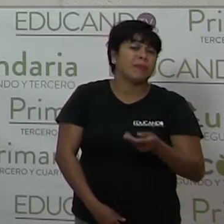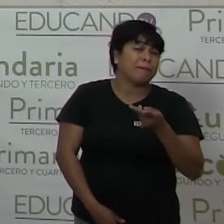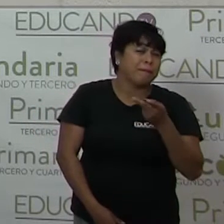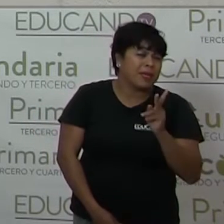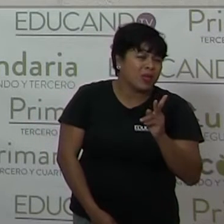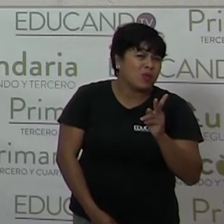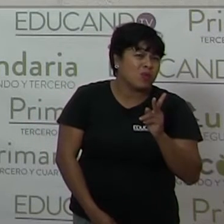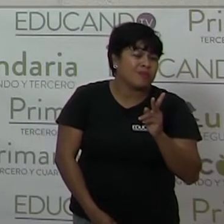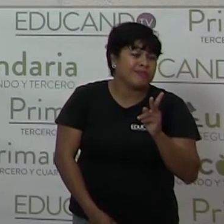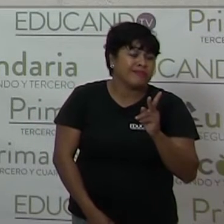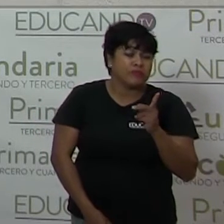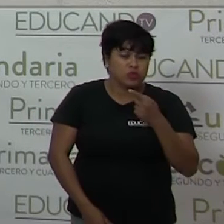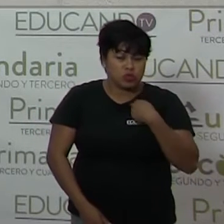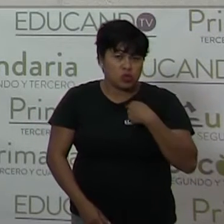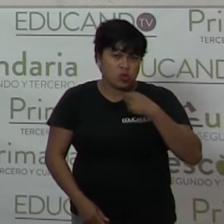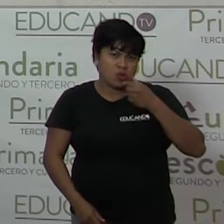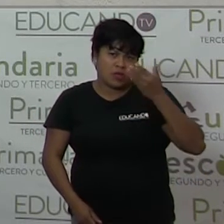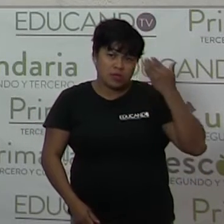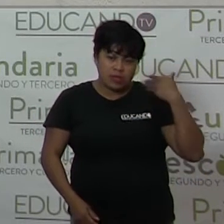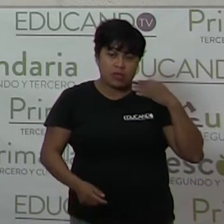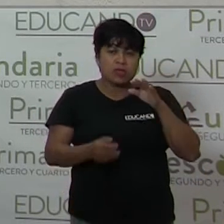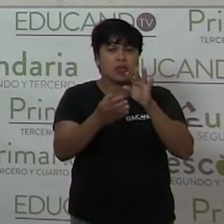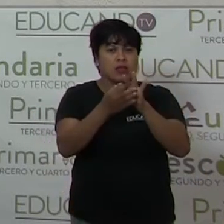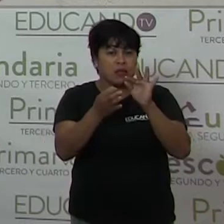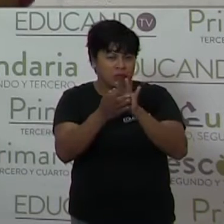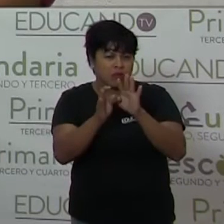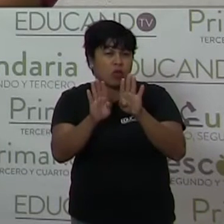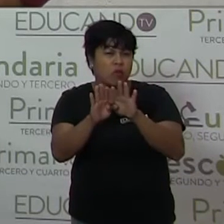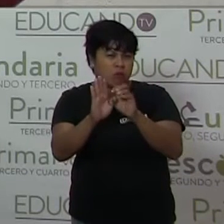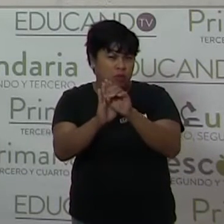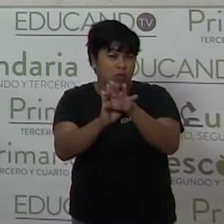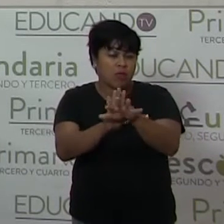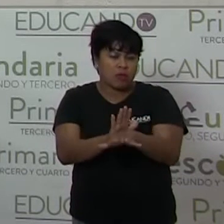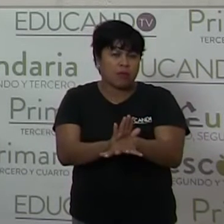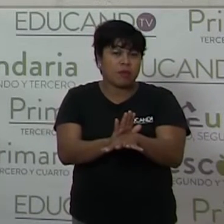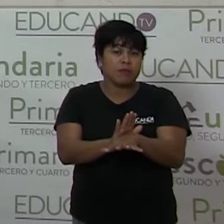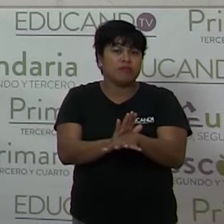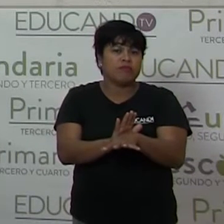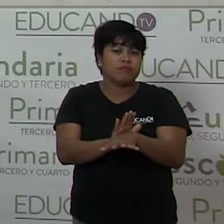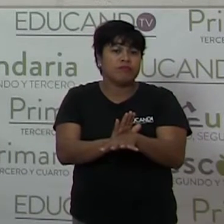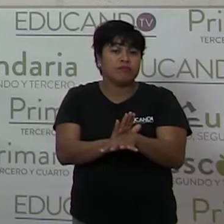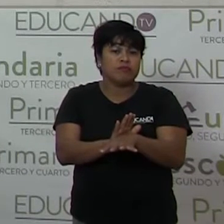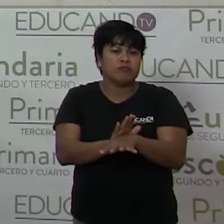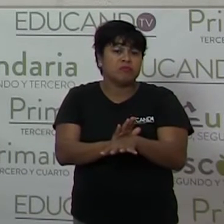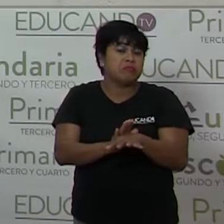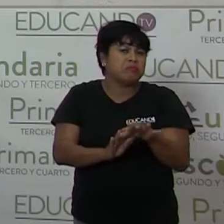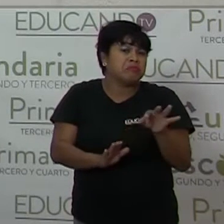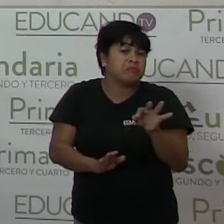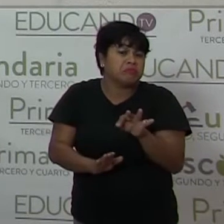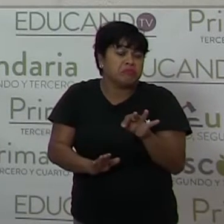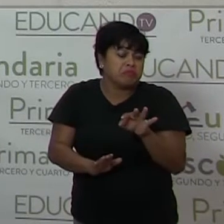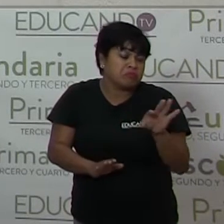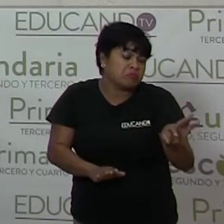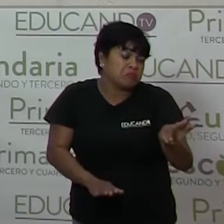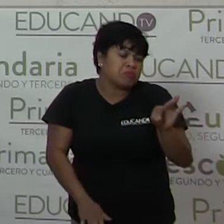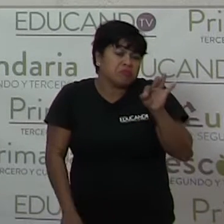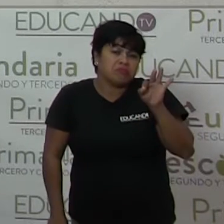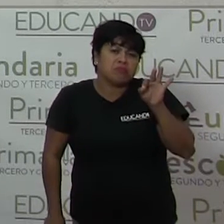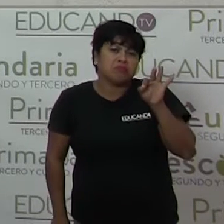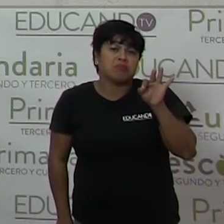sin embargo yo te decía y te ponía yo el ejemplo voy a tomar este no sé de